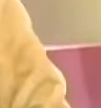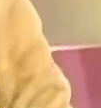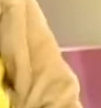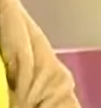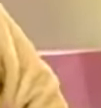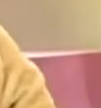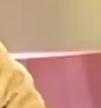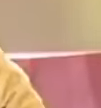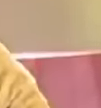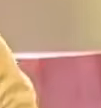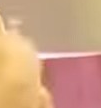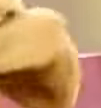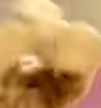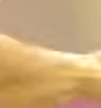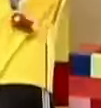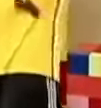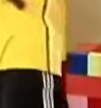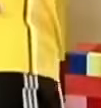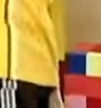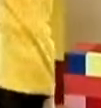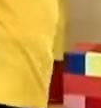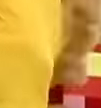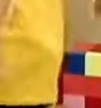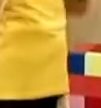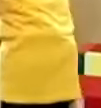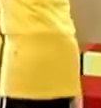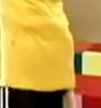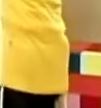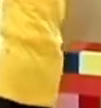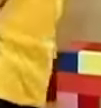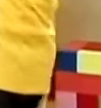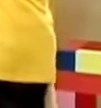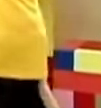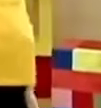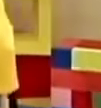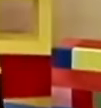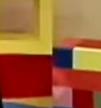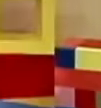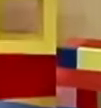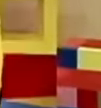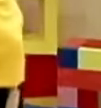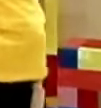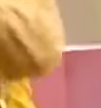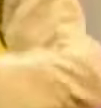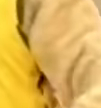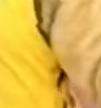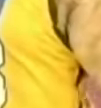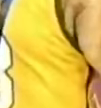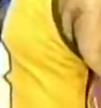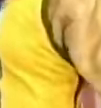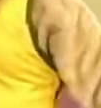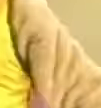Cartucho, hacen lo mismo. No comprenden lo que es jugar.